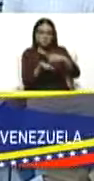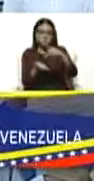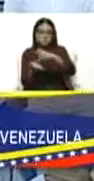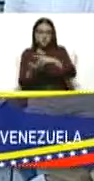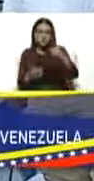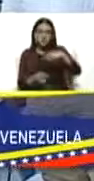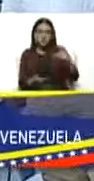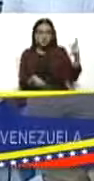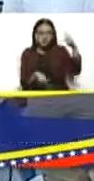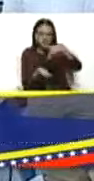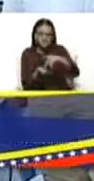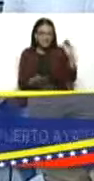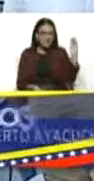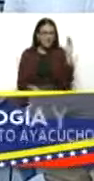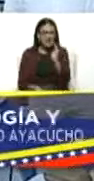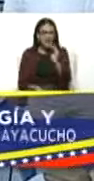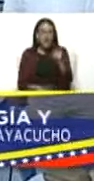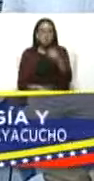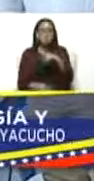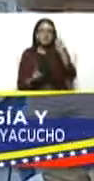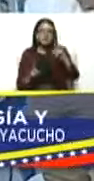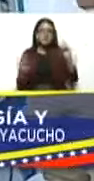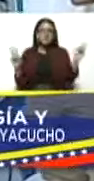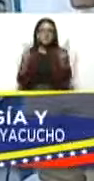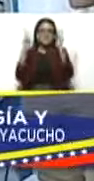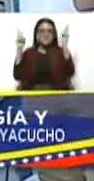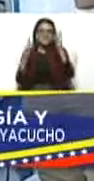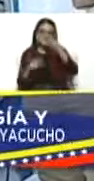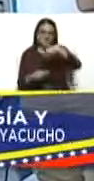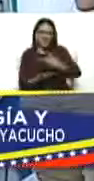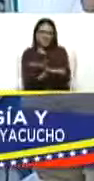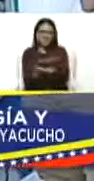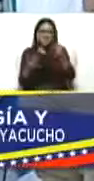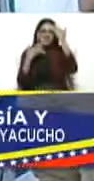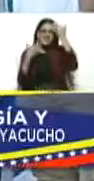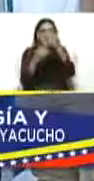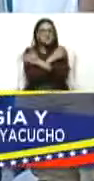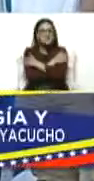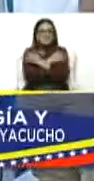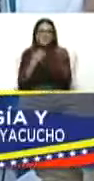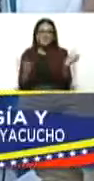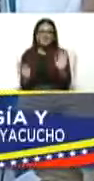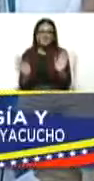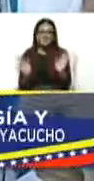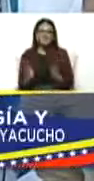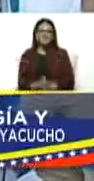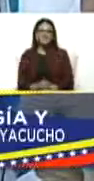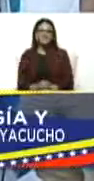llegamos y vencimos. Además, mis saludos pues a todos, el pueblo de Amazonas.